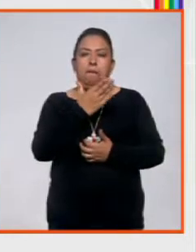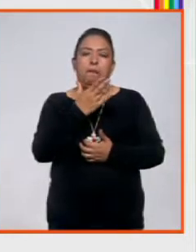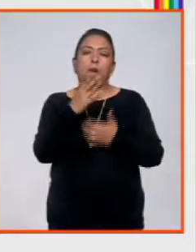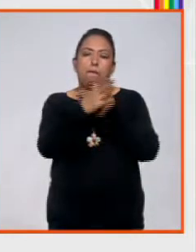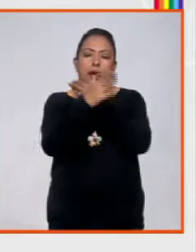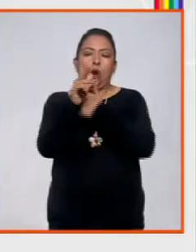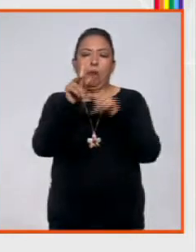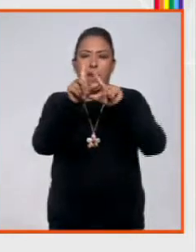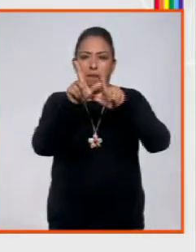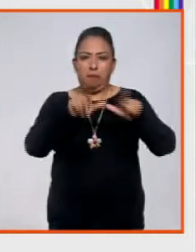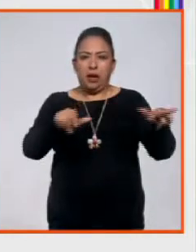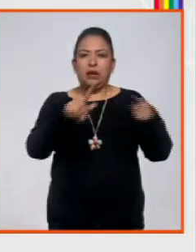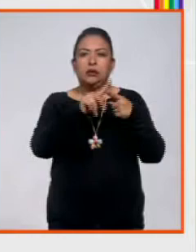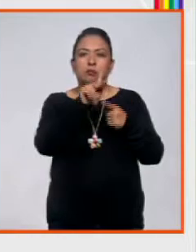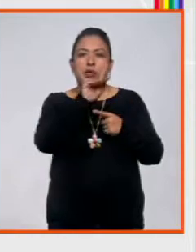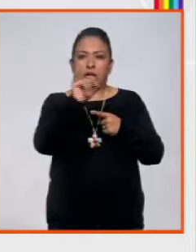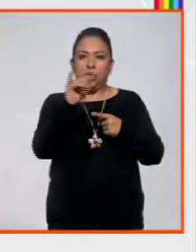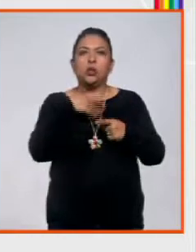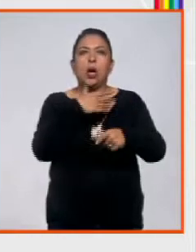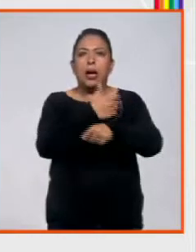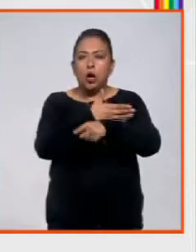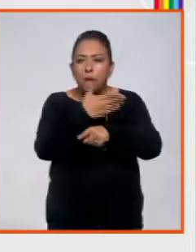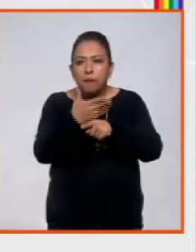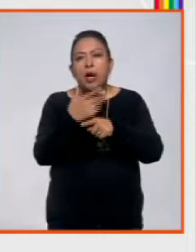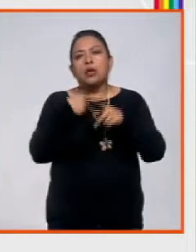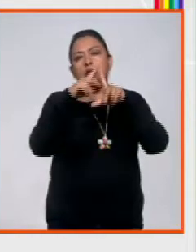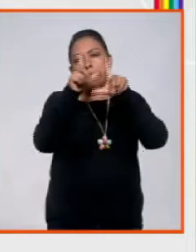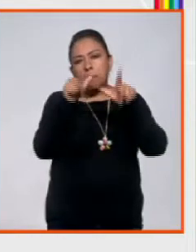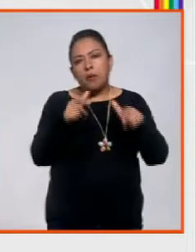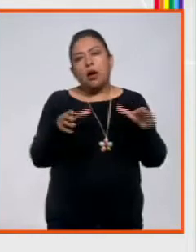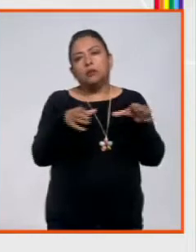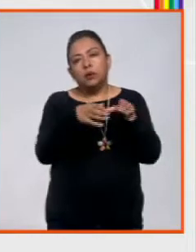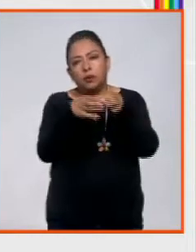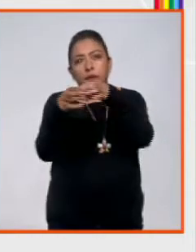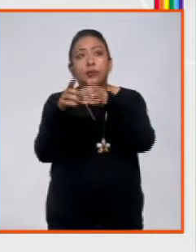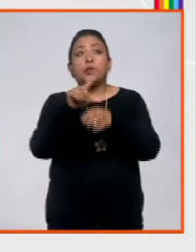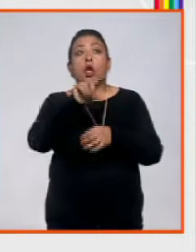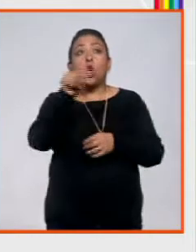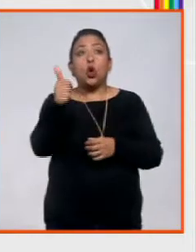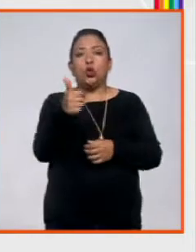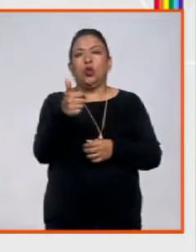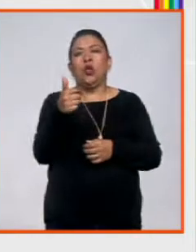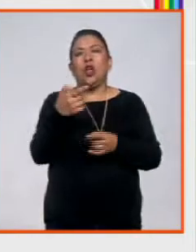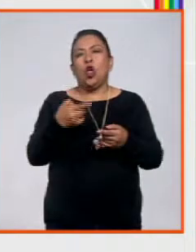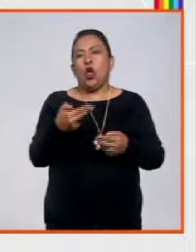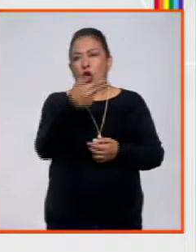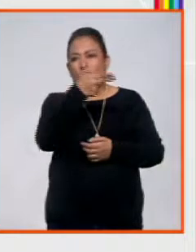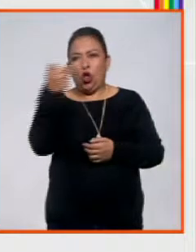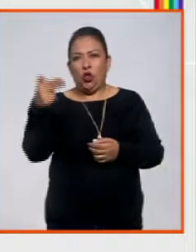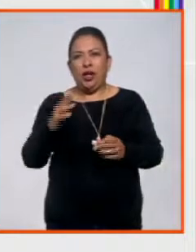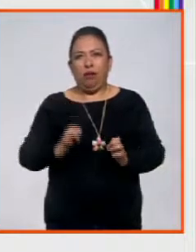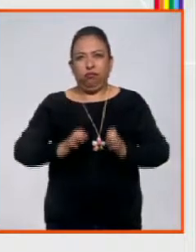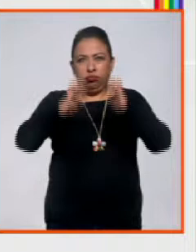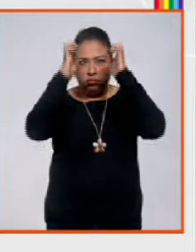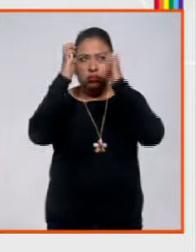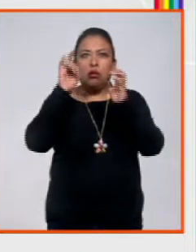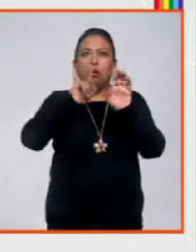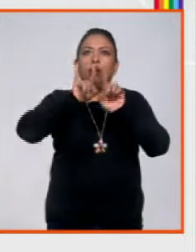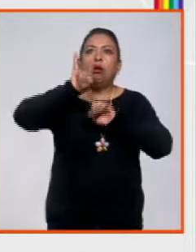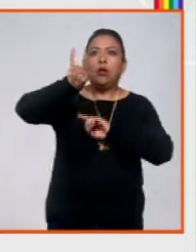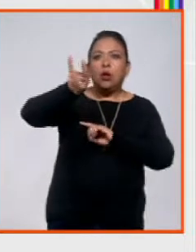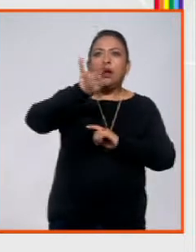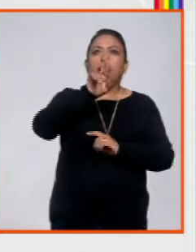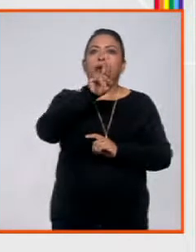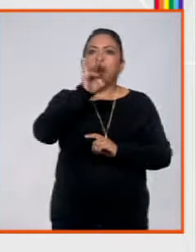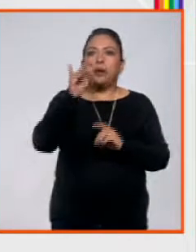paloma de la paz que acompañó los movimientos pacifistas por décadas y en el otro lado en el lobby del hotel donde se celebró el mural de diego rivera